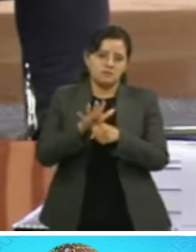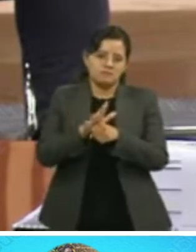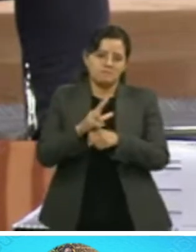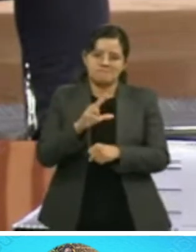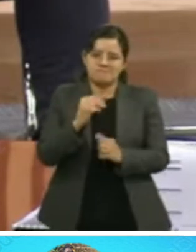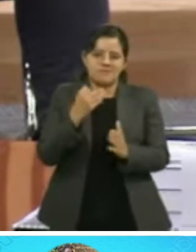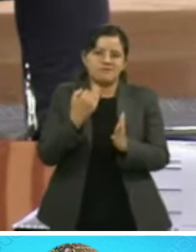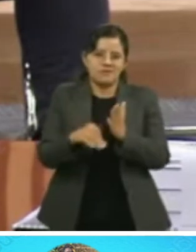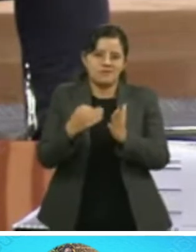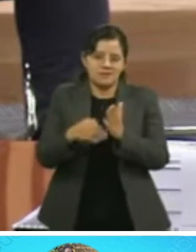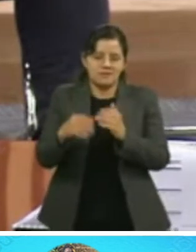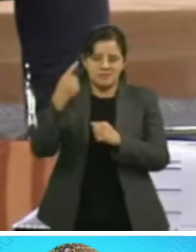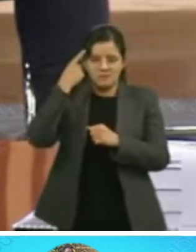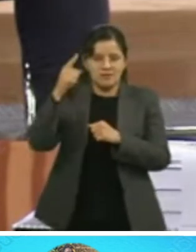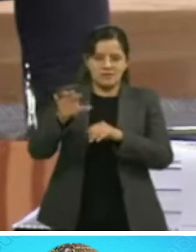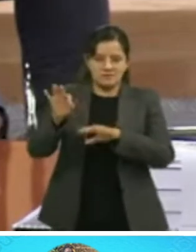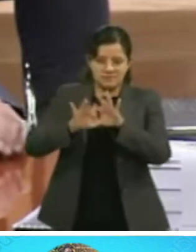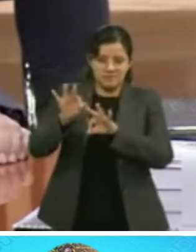las elecciones